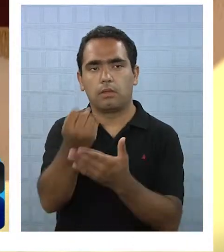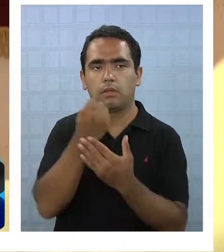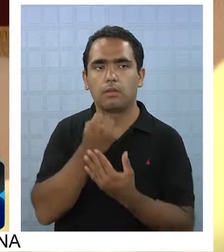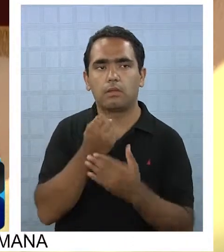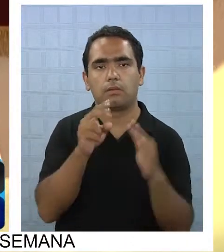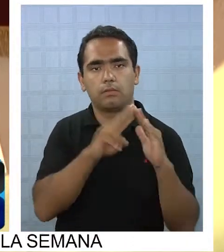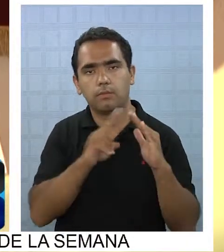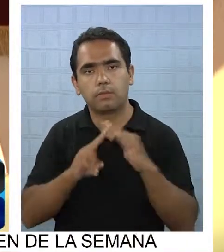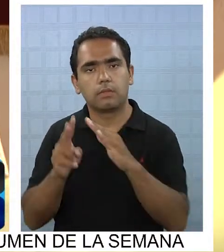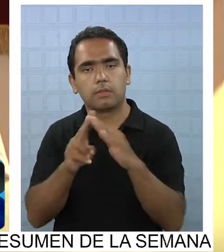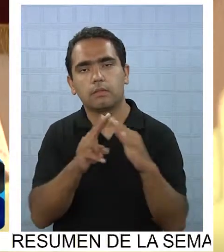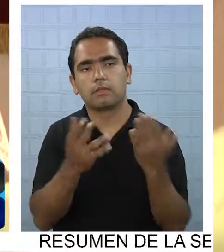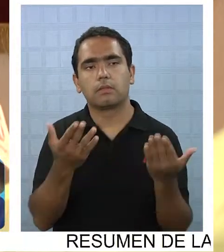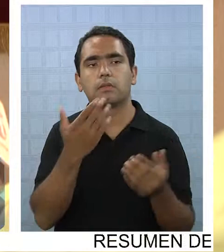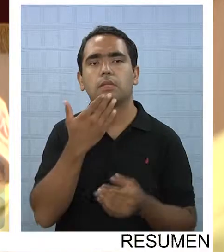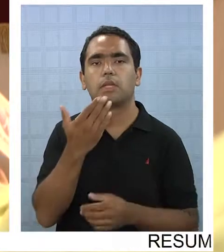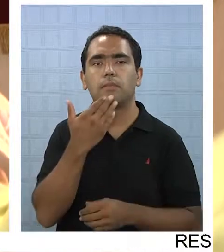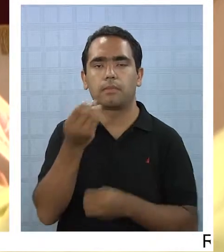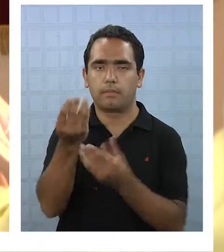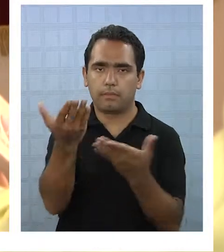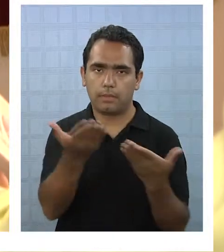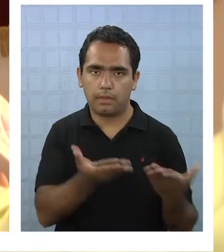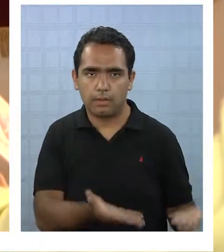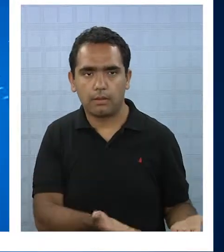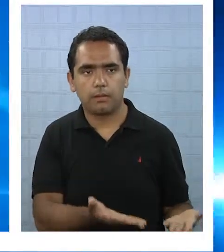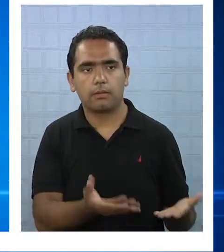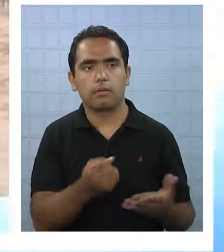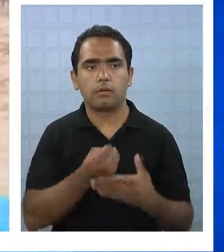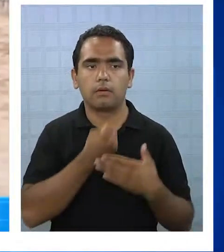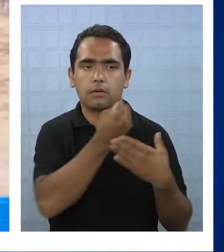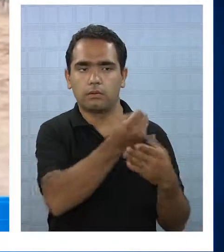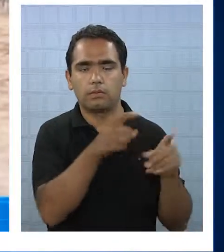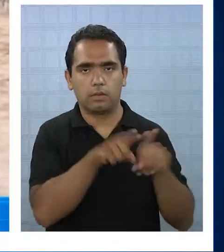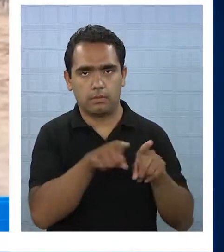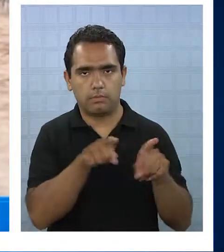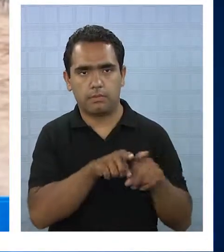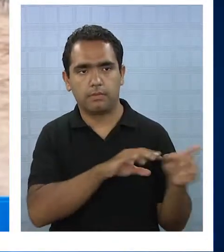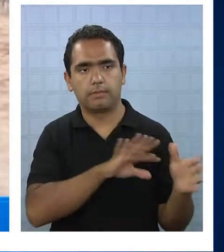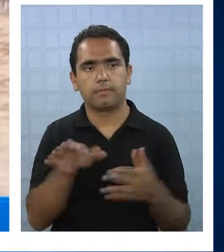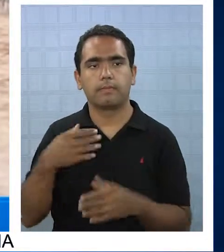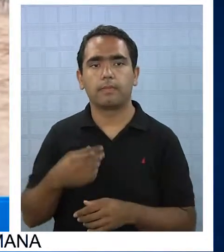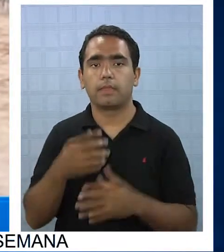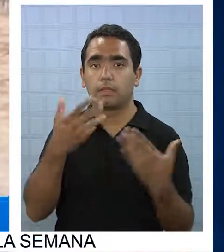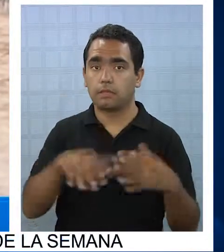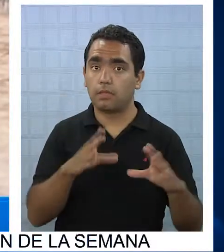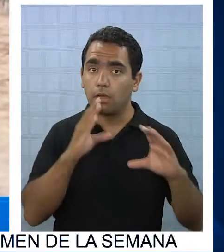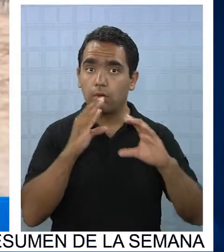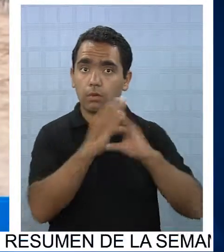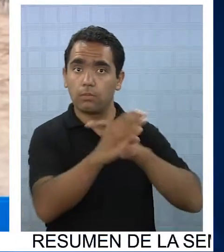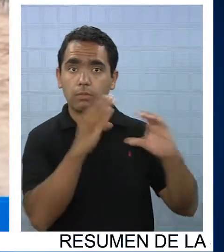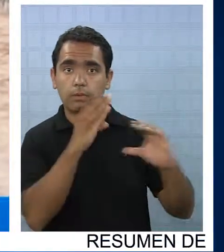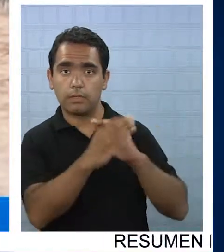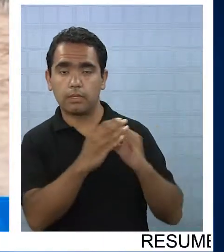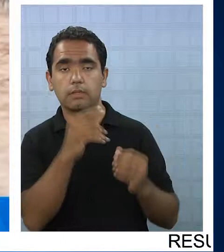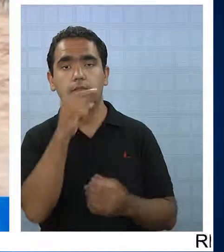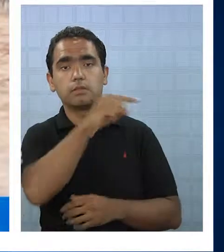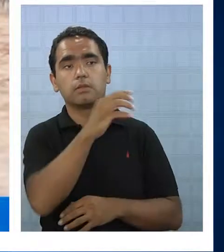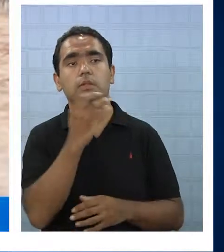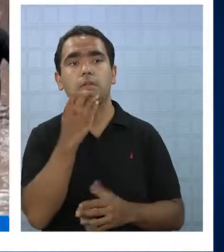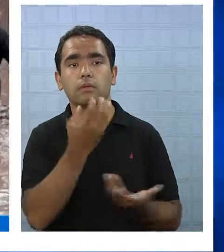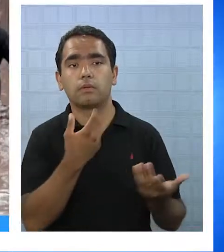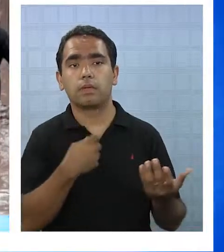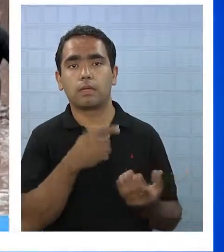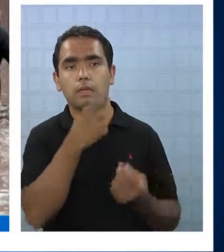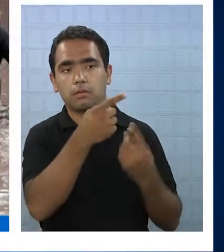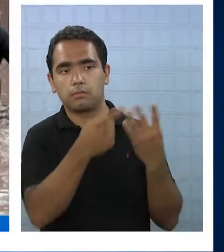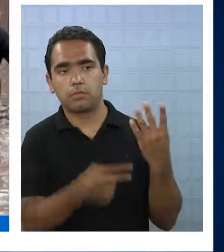junta vecinal y lo estaba invitando para que yo tema nuestro hermano restablecido en las comunicaciones con la zona afectada desde el